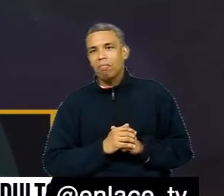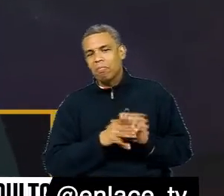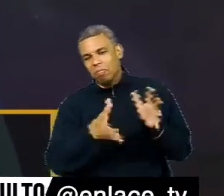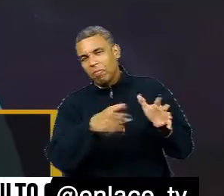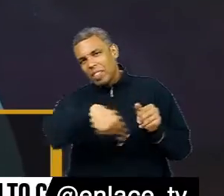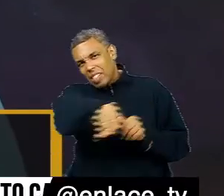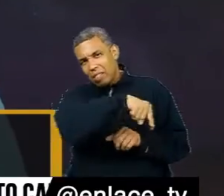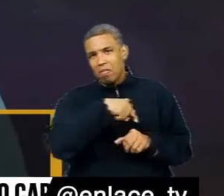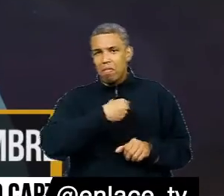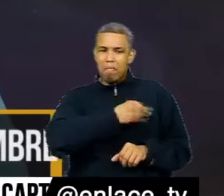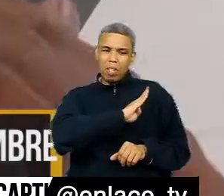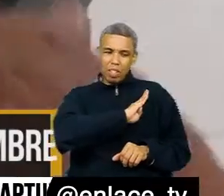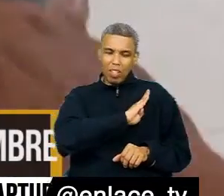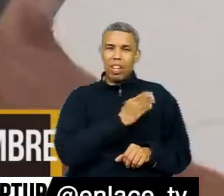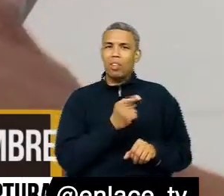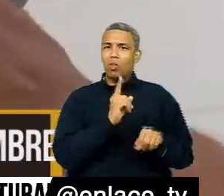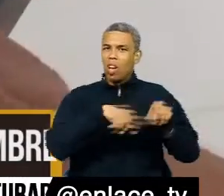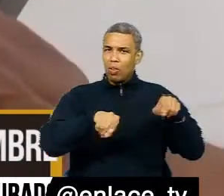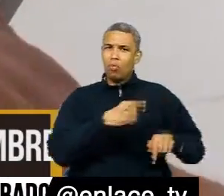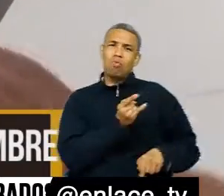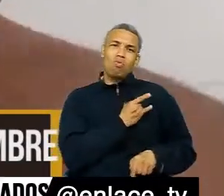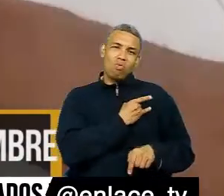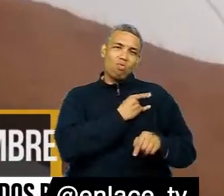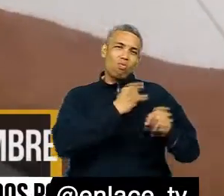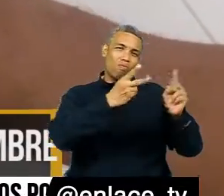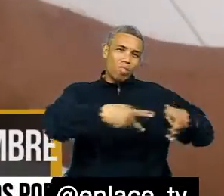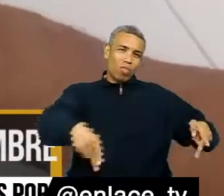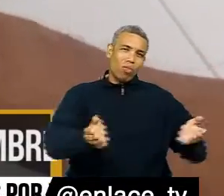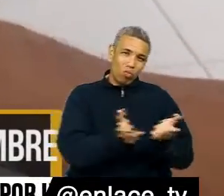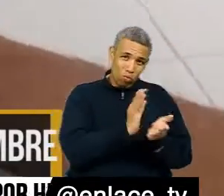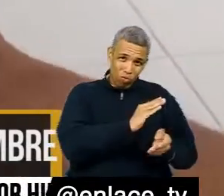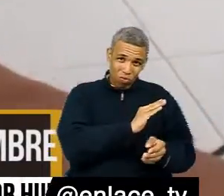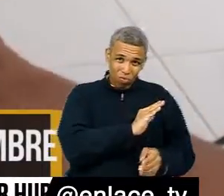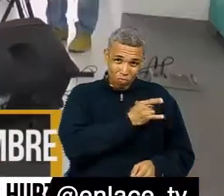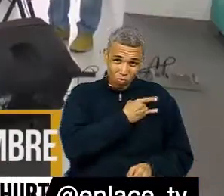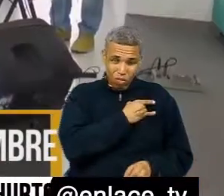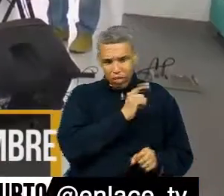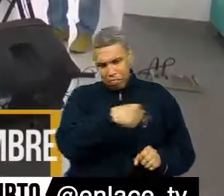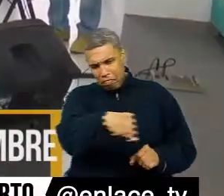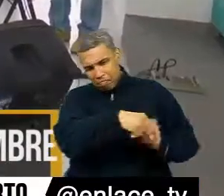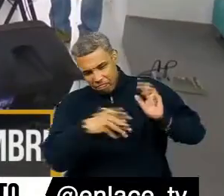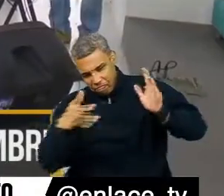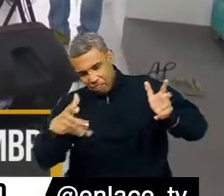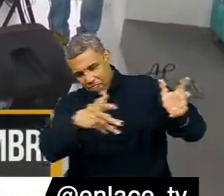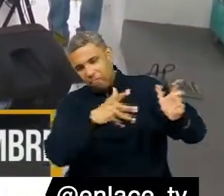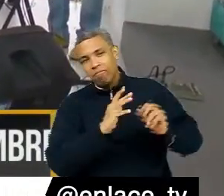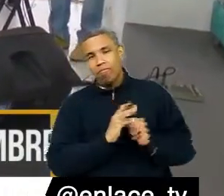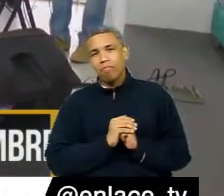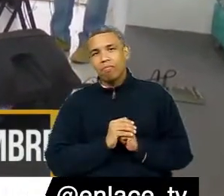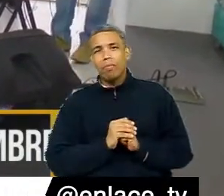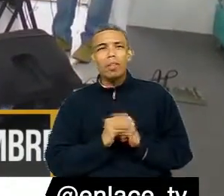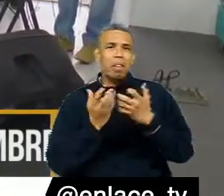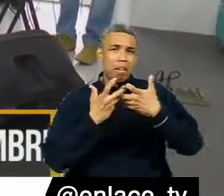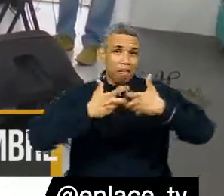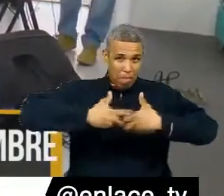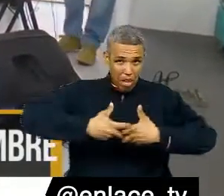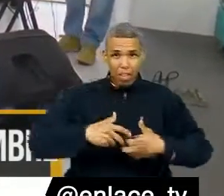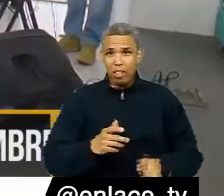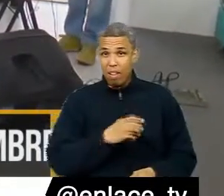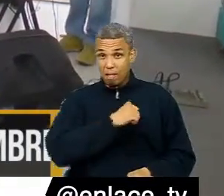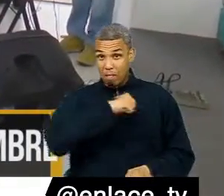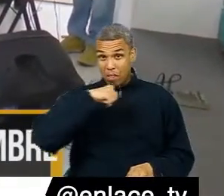bachillerato y de carreras universitarias. Correcto, sí, le estamos pidiendo a Barranca Bermeja, a las empresas privadas y a las demás entidades que realizan actividades